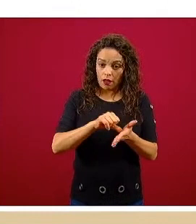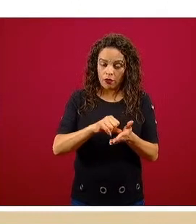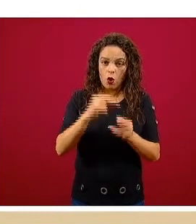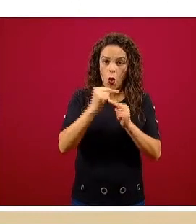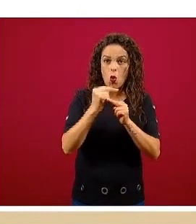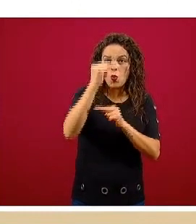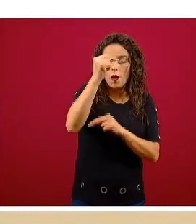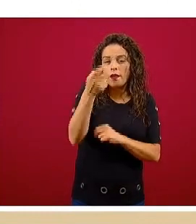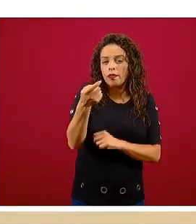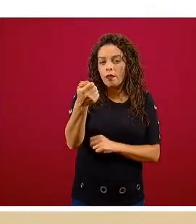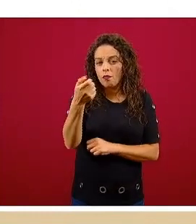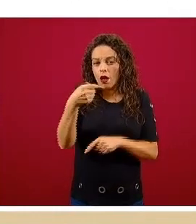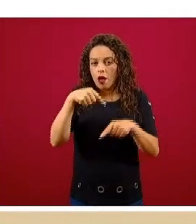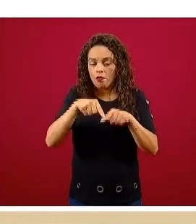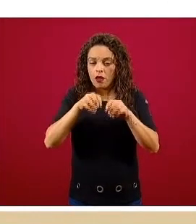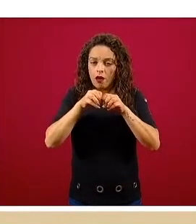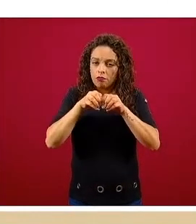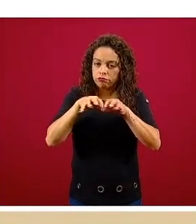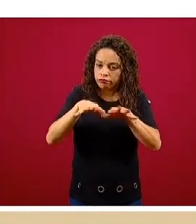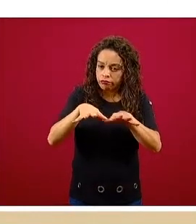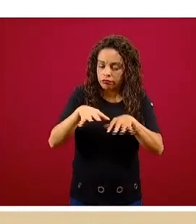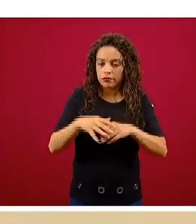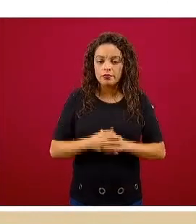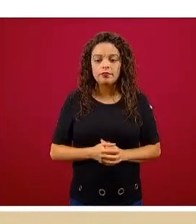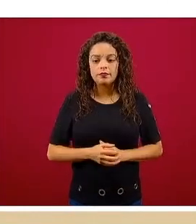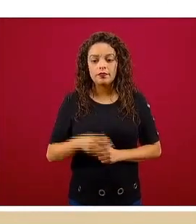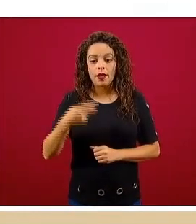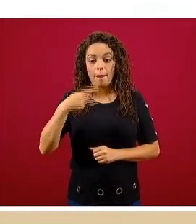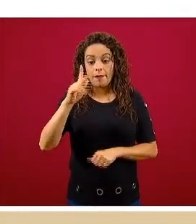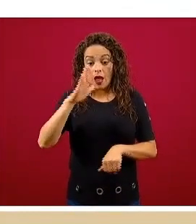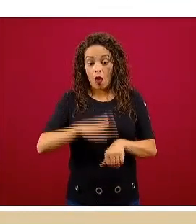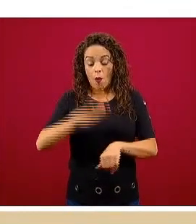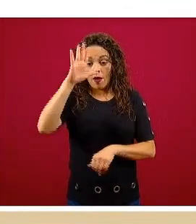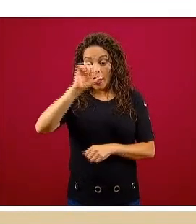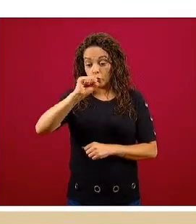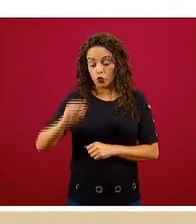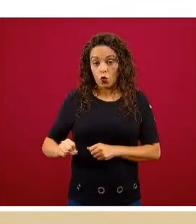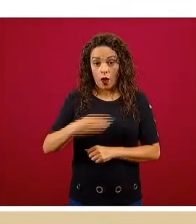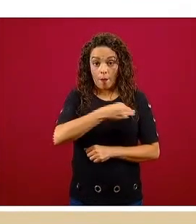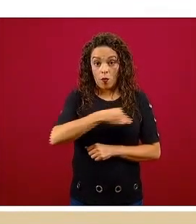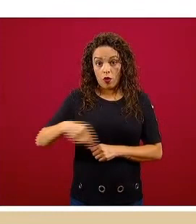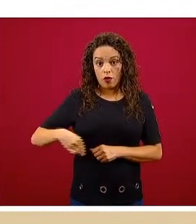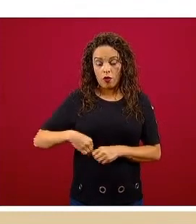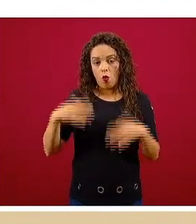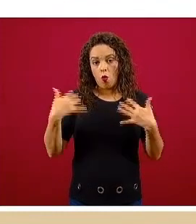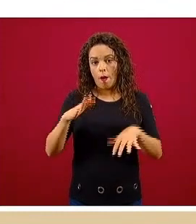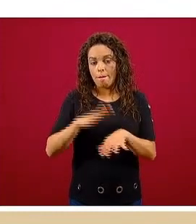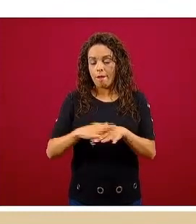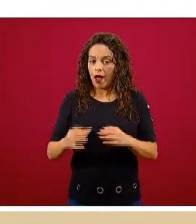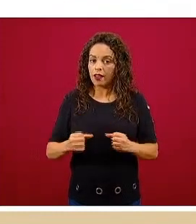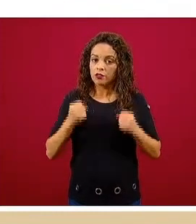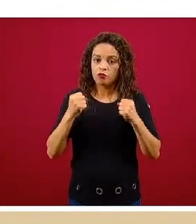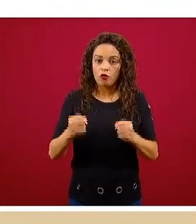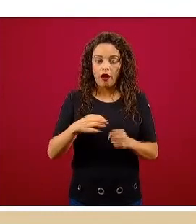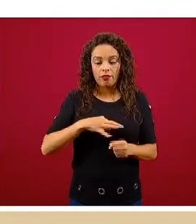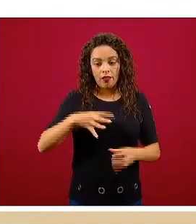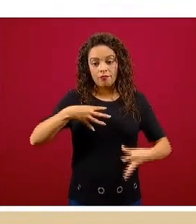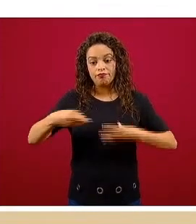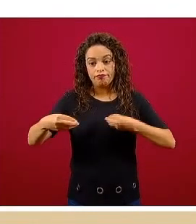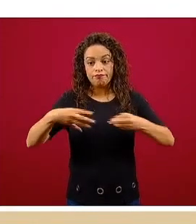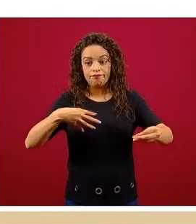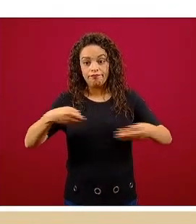haber una dispersión. Vemos que los municipios del sur son los que se empiezan a intensificar mayormente en su